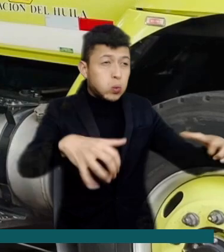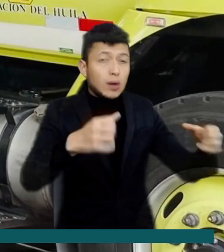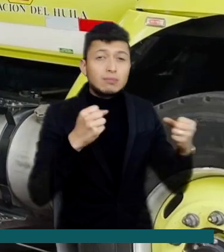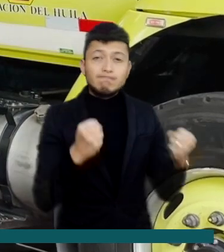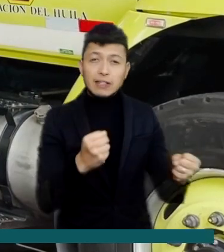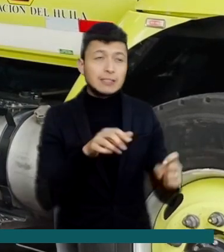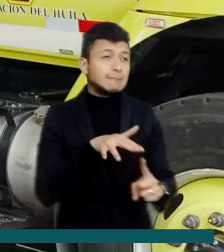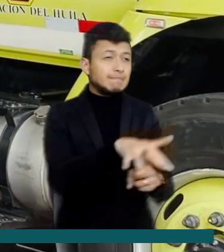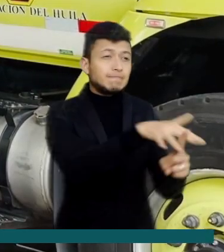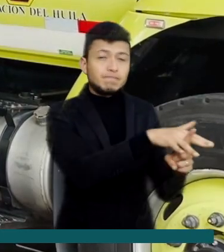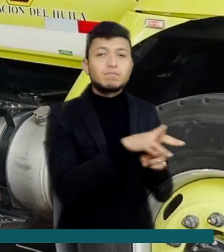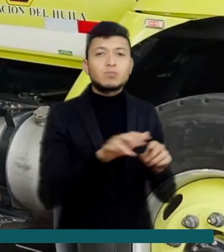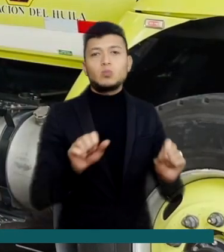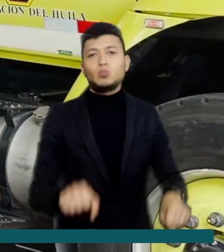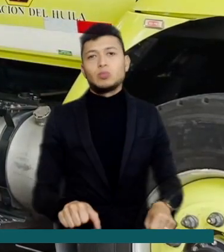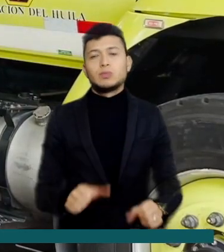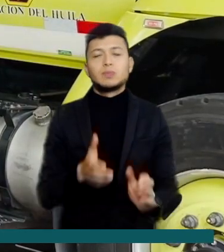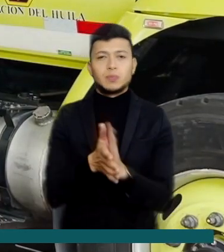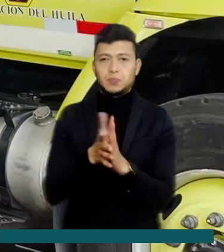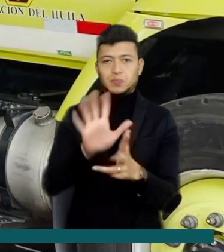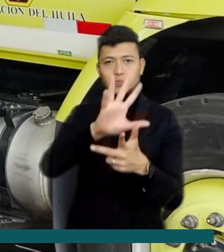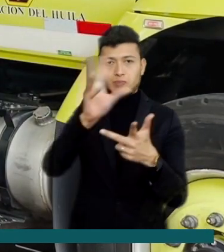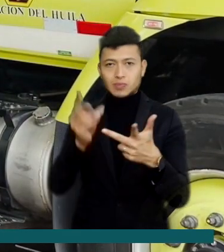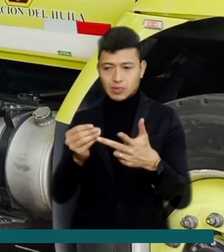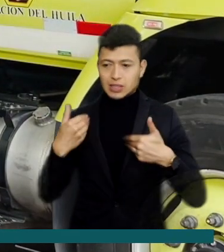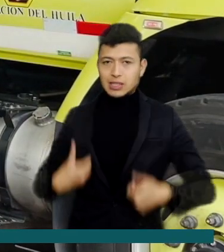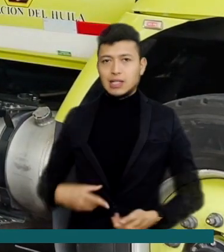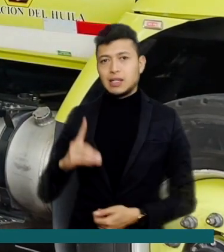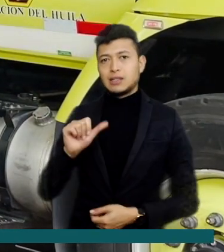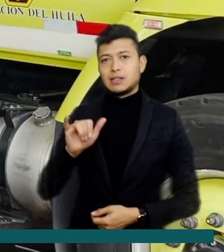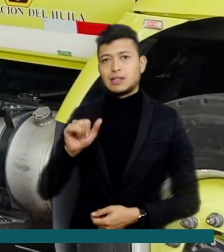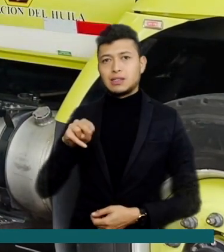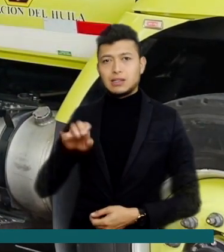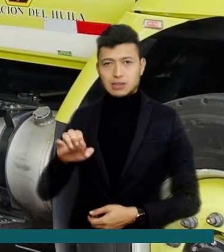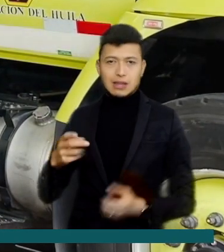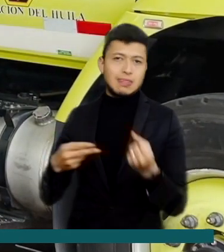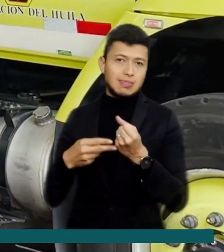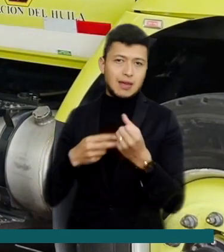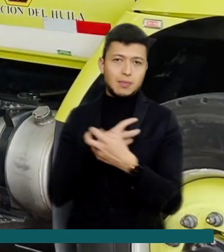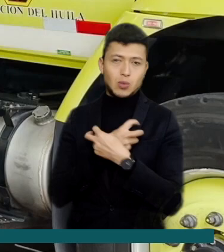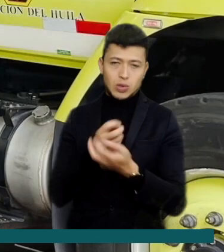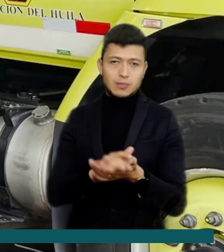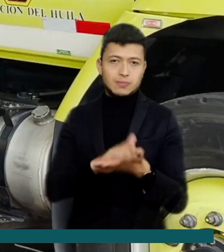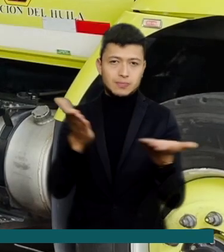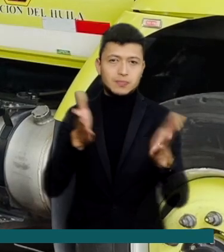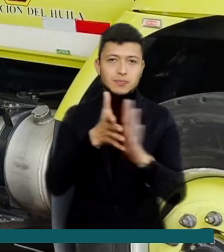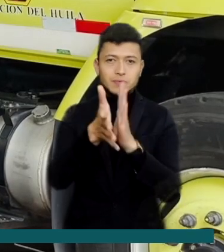lluvias generan mayores estragos. Para Enlace 3 se informó Dayan Trujillo desde Neiva Huila.